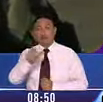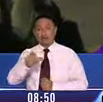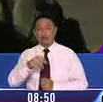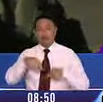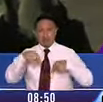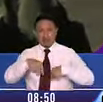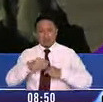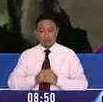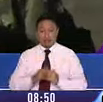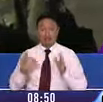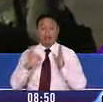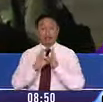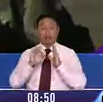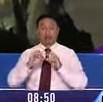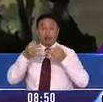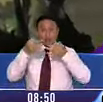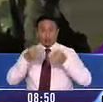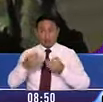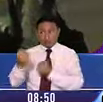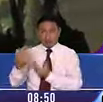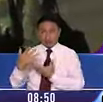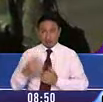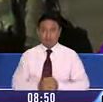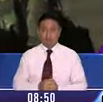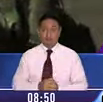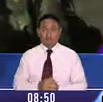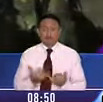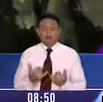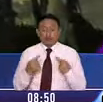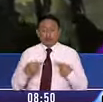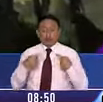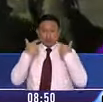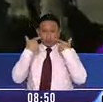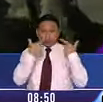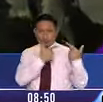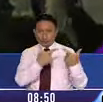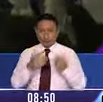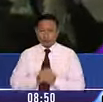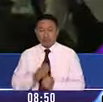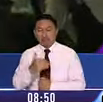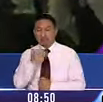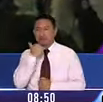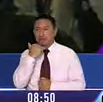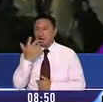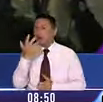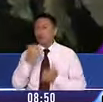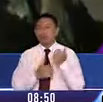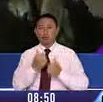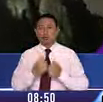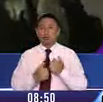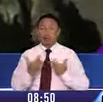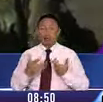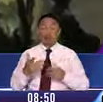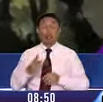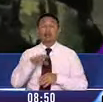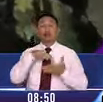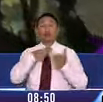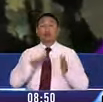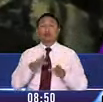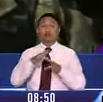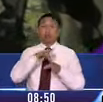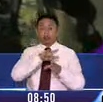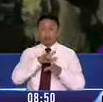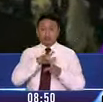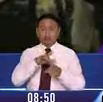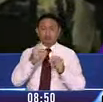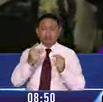mantenerse informados por los canales oficiales. Estamos en un monitoreo permanente y si es que hubiera cualquier alerta que pudiese poner en riesgo a los estudiantes,